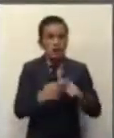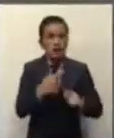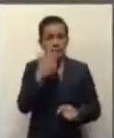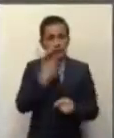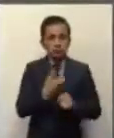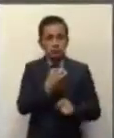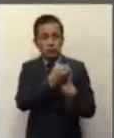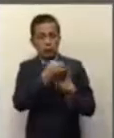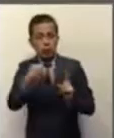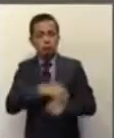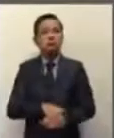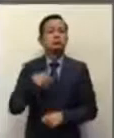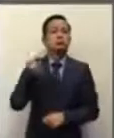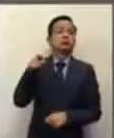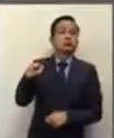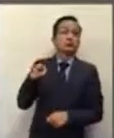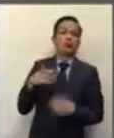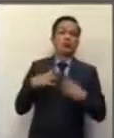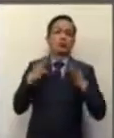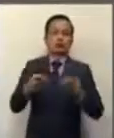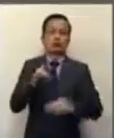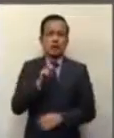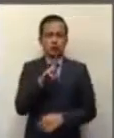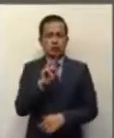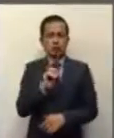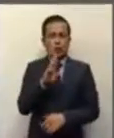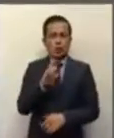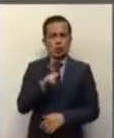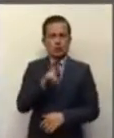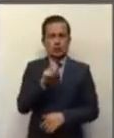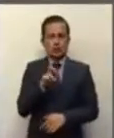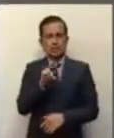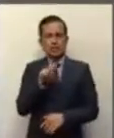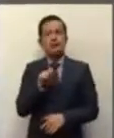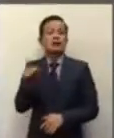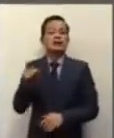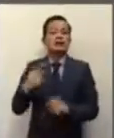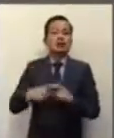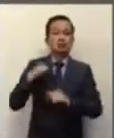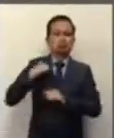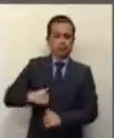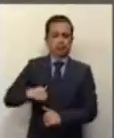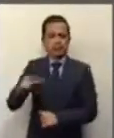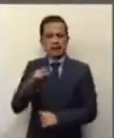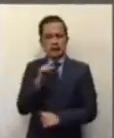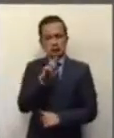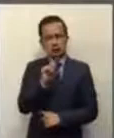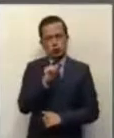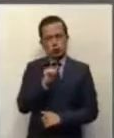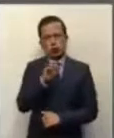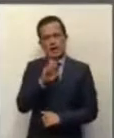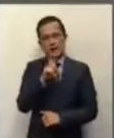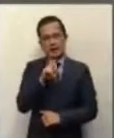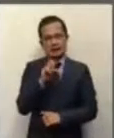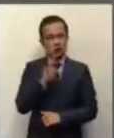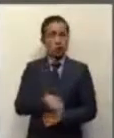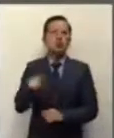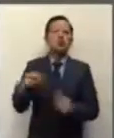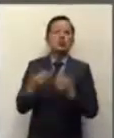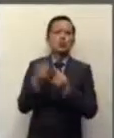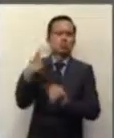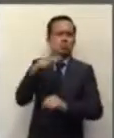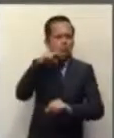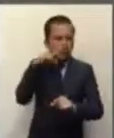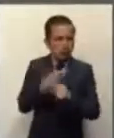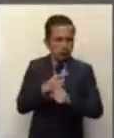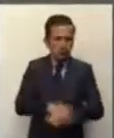será la Fundación Arturo Rosenbluth, que preside Enrique Calderón Alzati, quien participará en el conteo de opiniones. Contará con el apoyo de